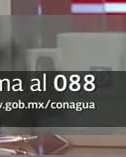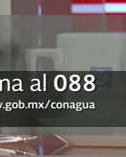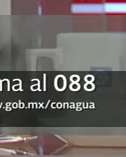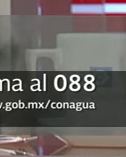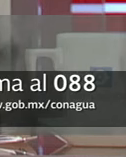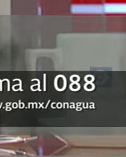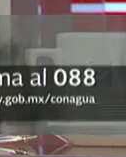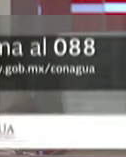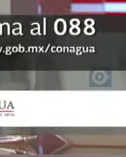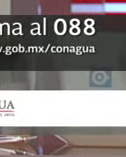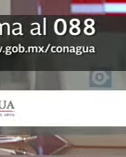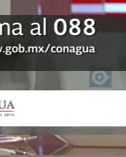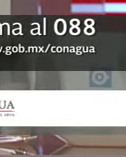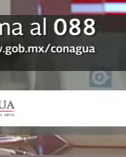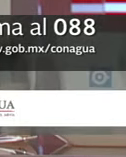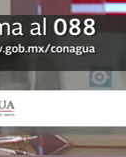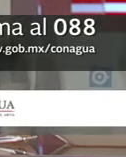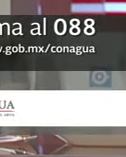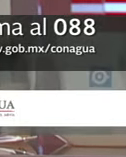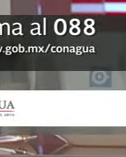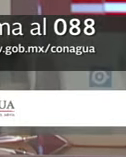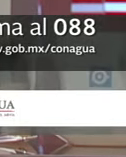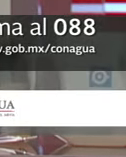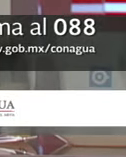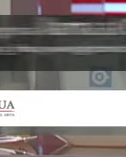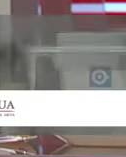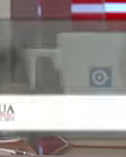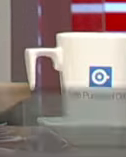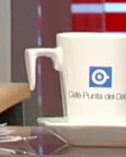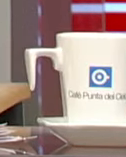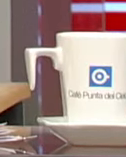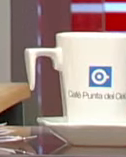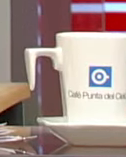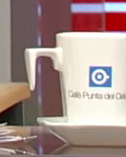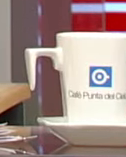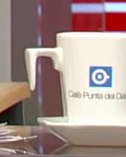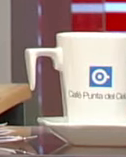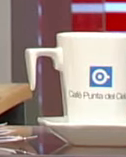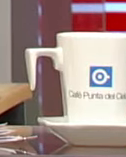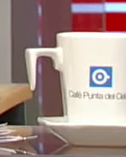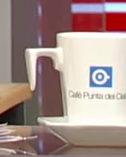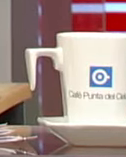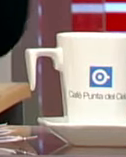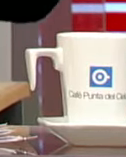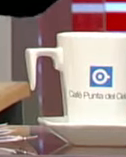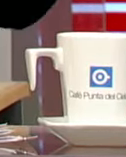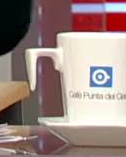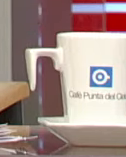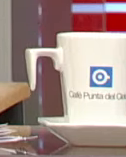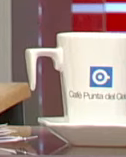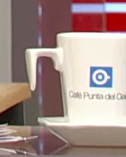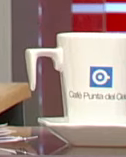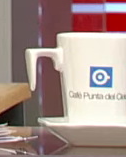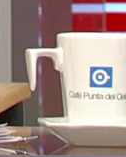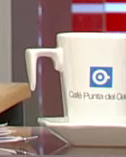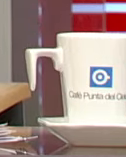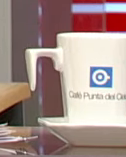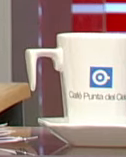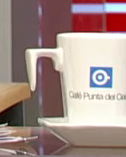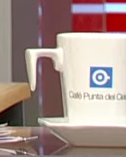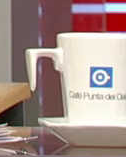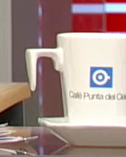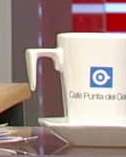cambios climáticos, la temporada de lluvias y ciclones tropicales aún no termina. Es diciembre, ¿cierto? Pero aún no termina. Por eso es